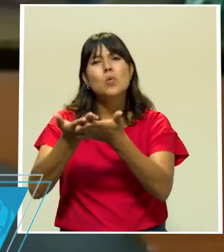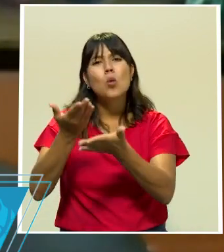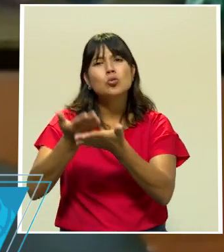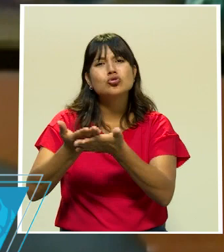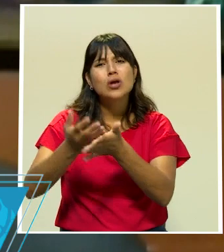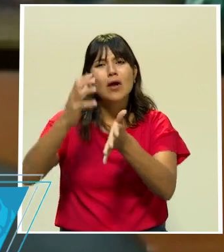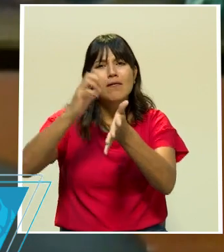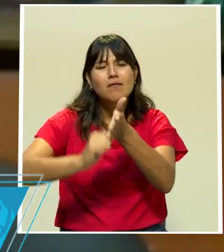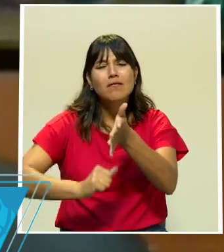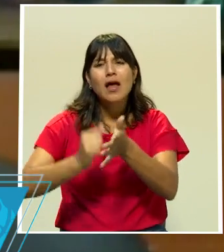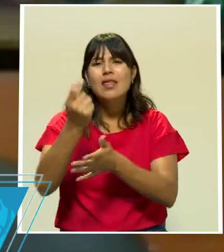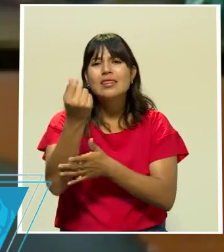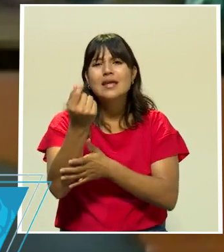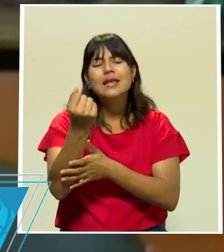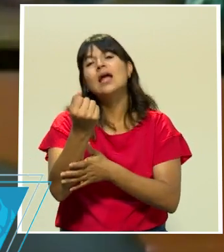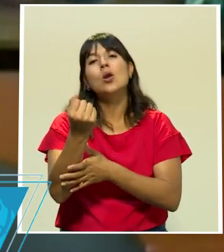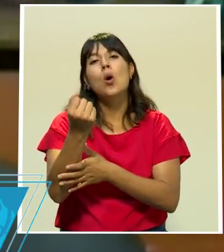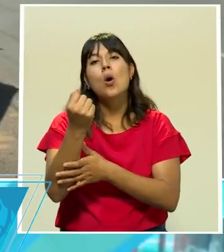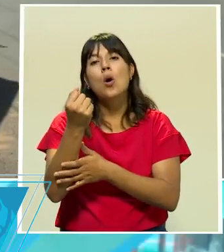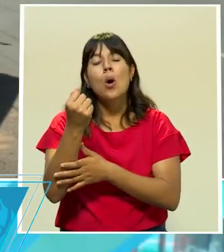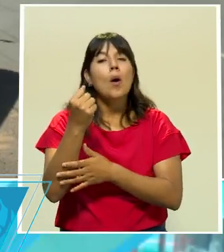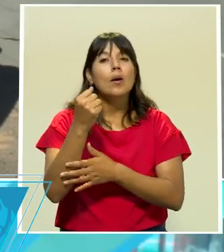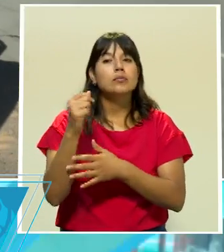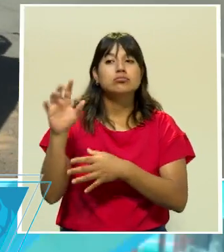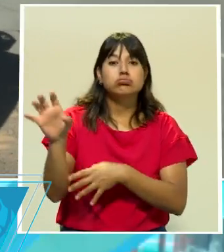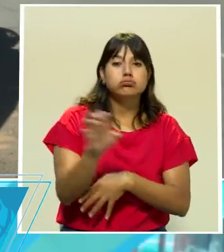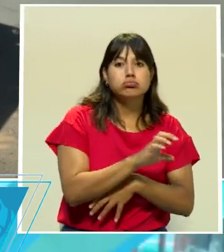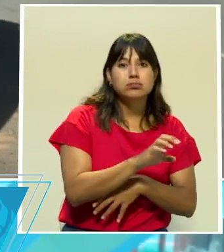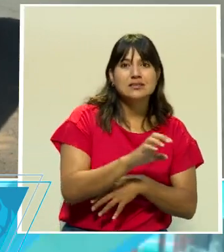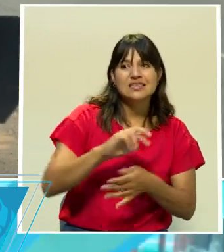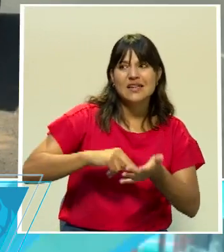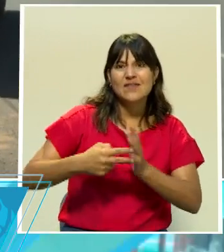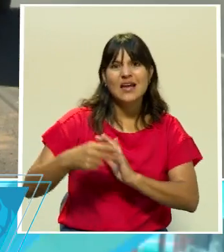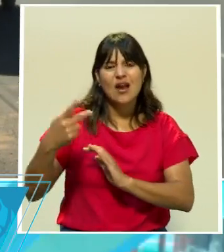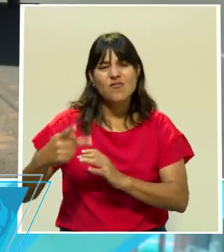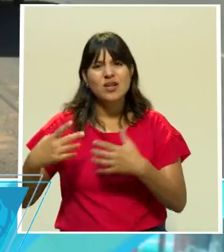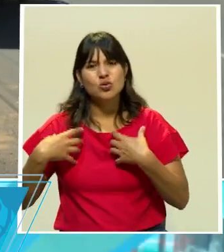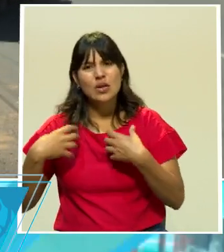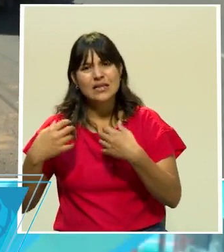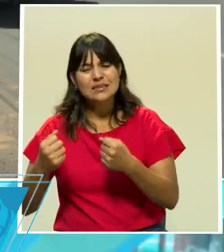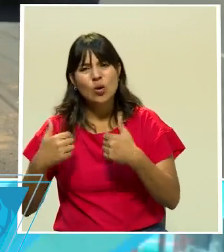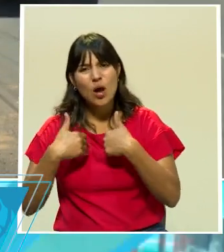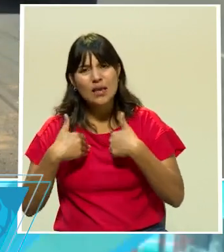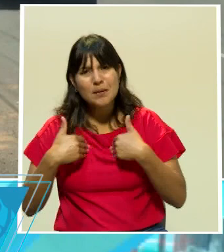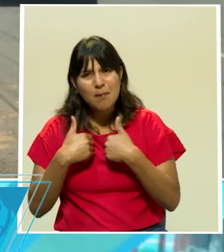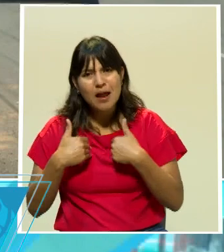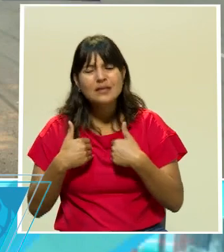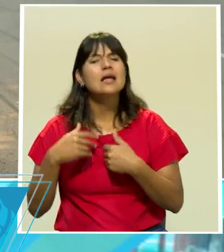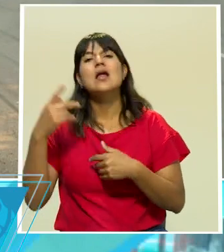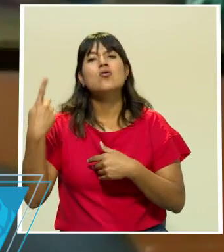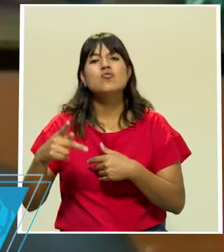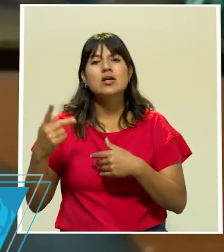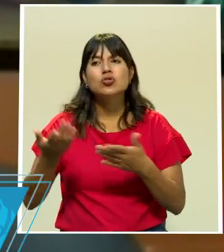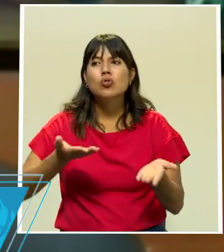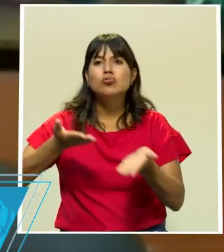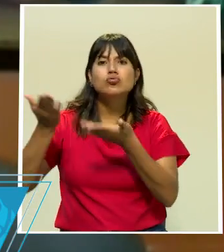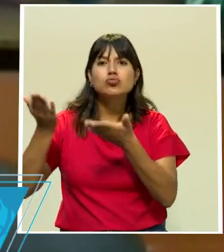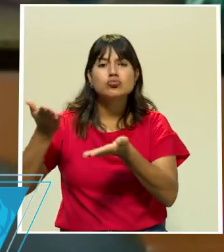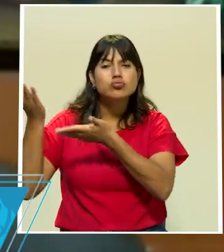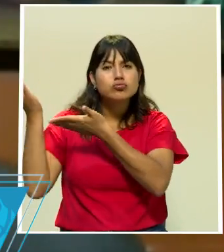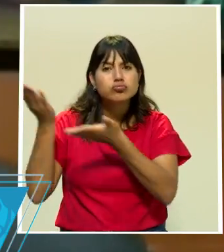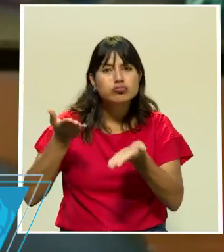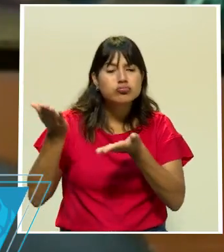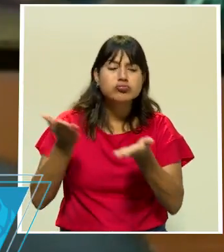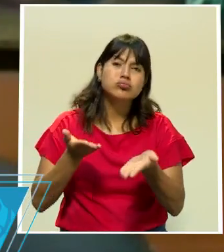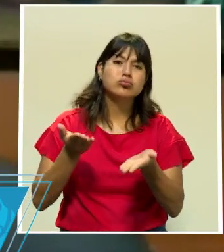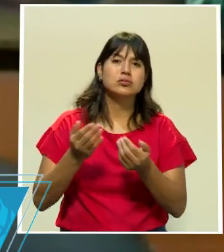los recursos para sanidad animal y sanidad vegetal, poniendo en riesgo las exportaciones y las importaciones de este país,